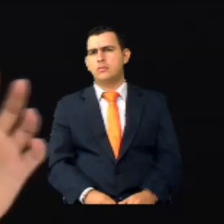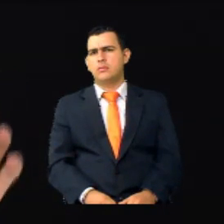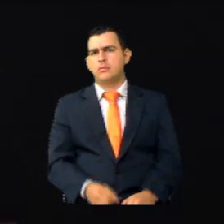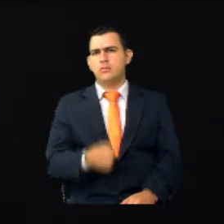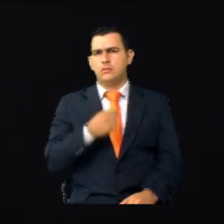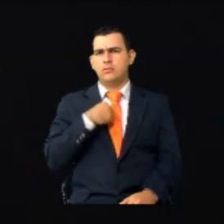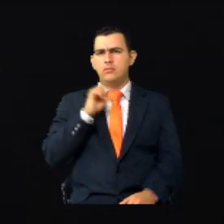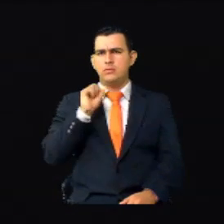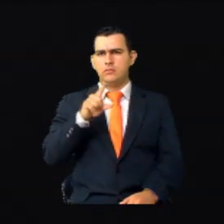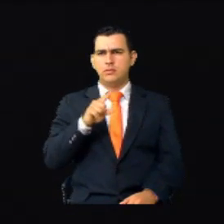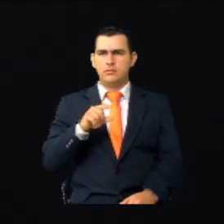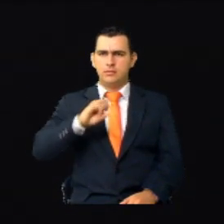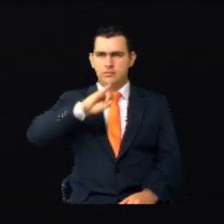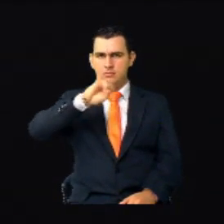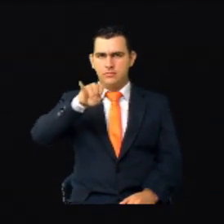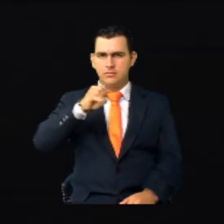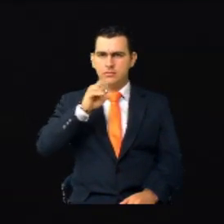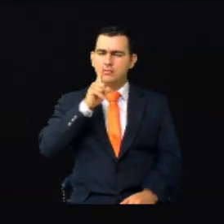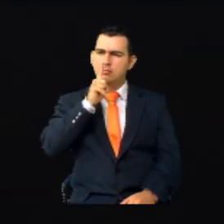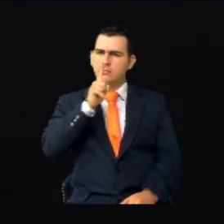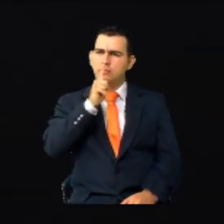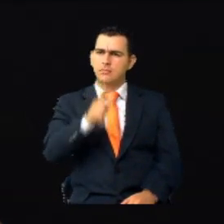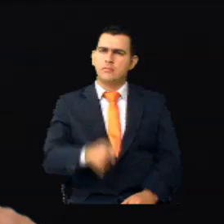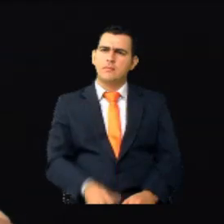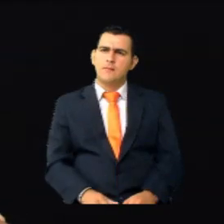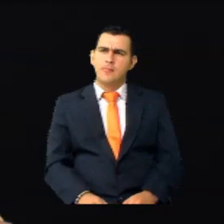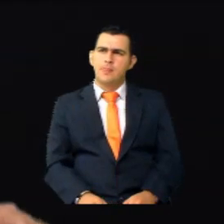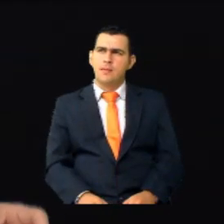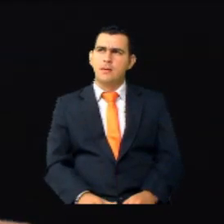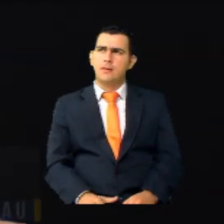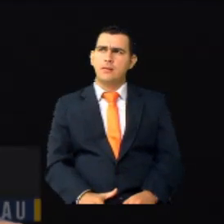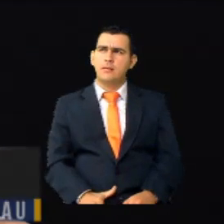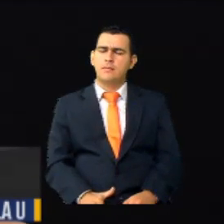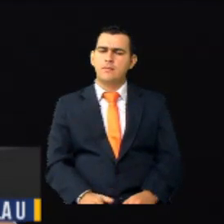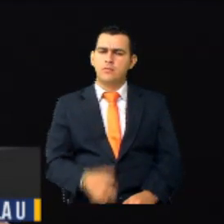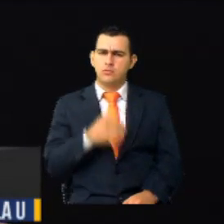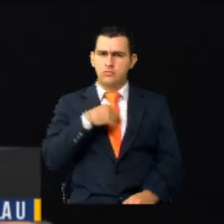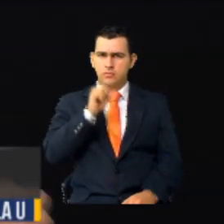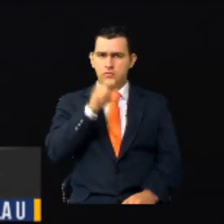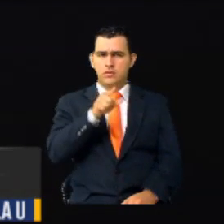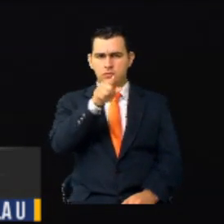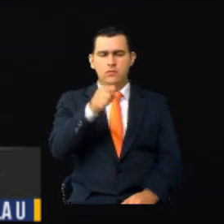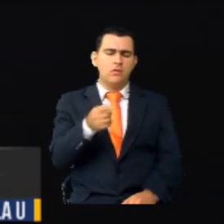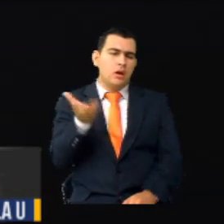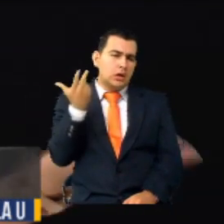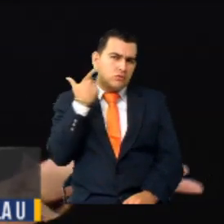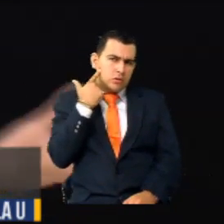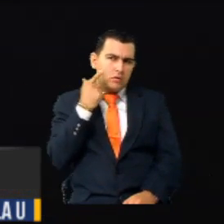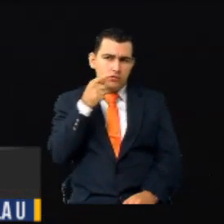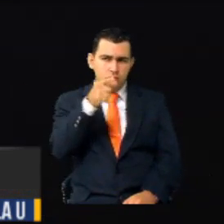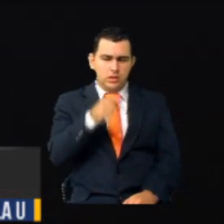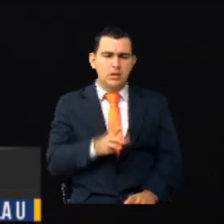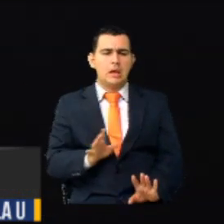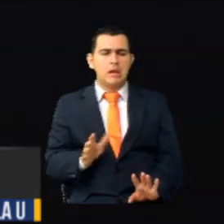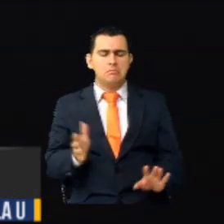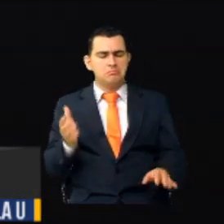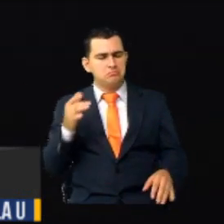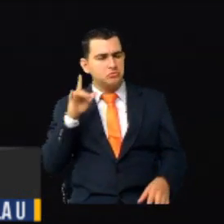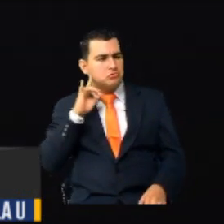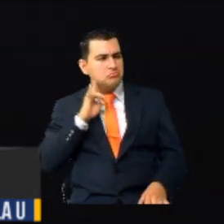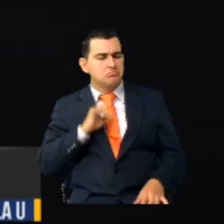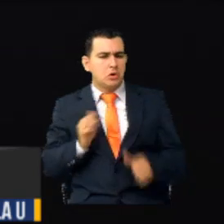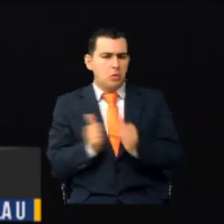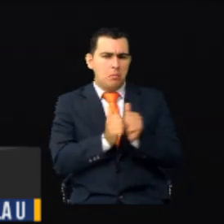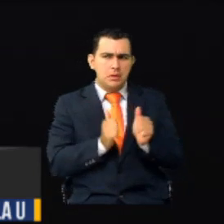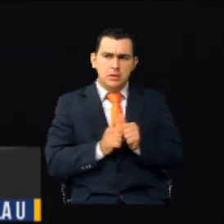a preguntarle a Jonathan. ¿Sí? Bien. Bueno, Jonathan, yo le escuché atentamente, como a todos mis compañeros, y